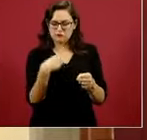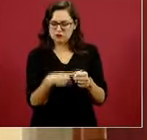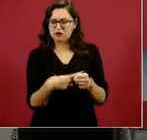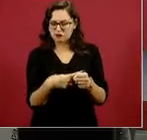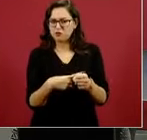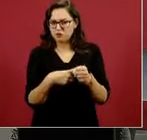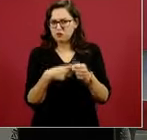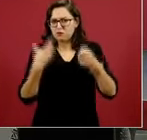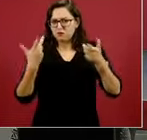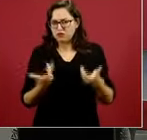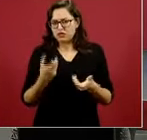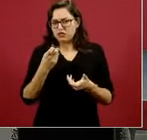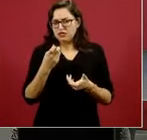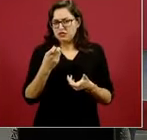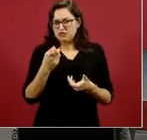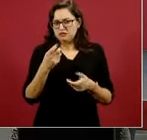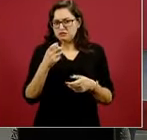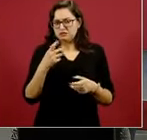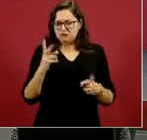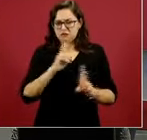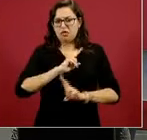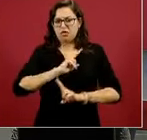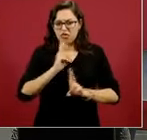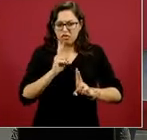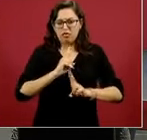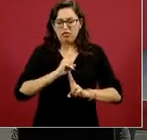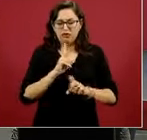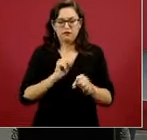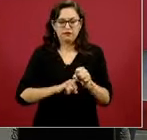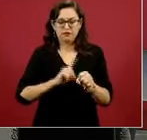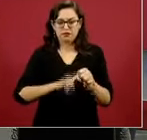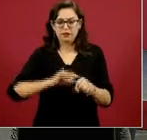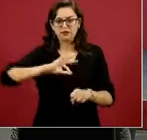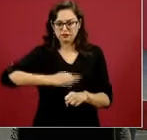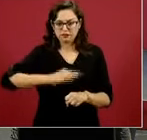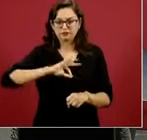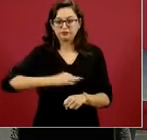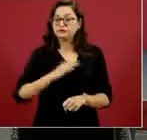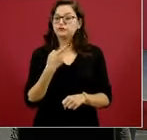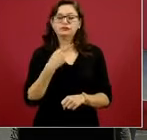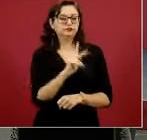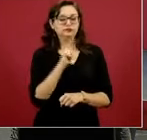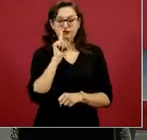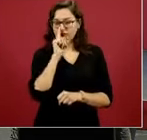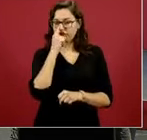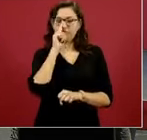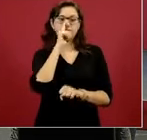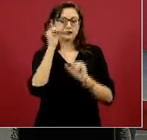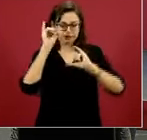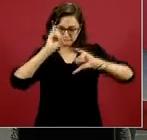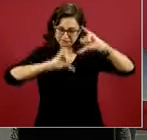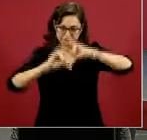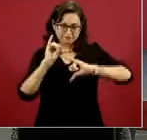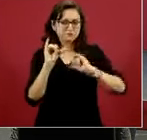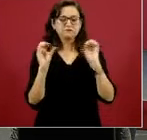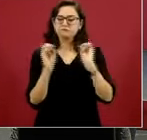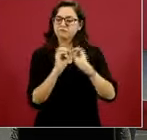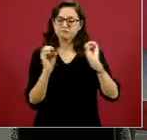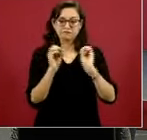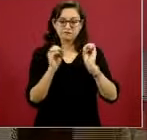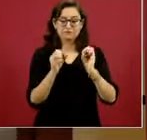sospechoso de enfermedad respiratoria aguda, pero que no se les tomó muestra. Y en el